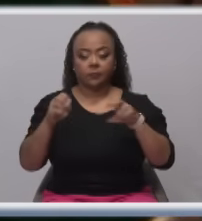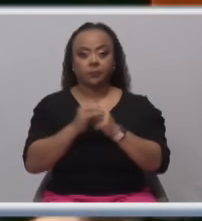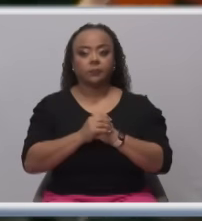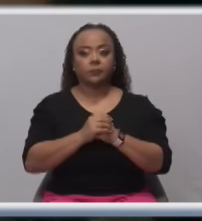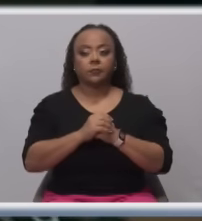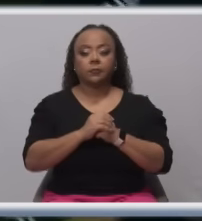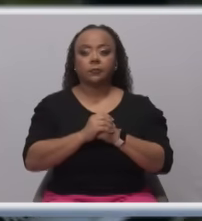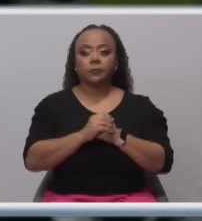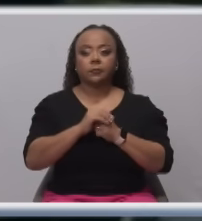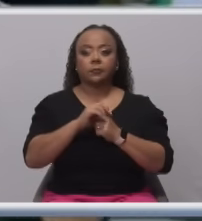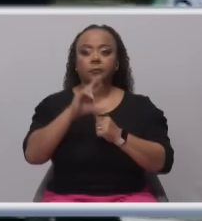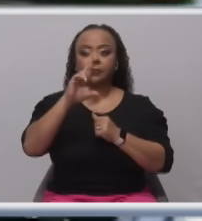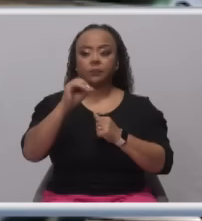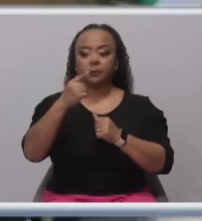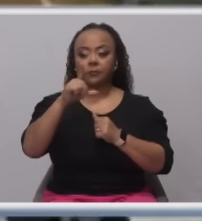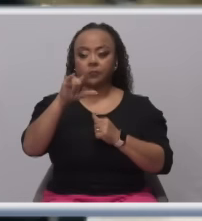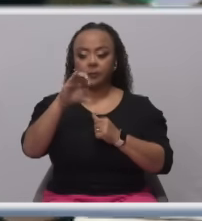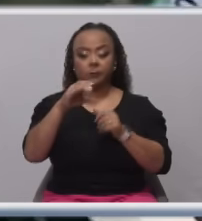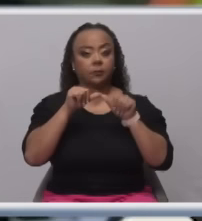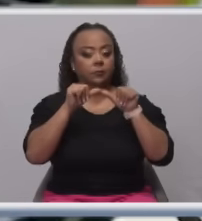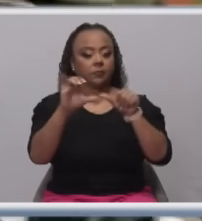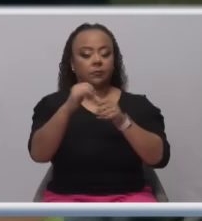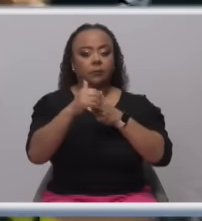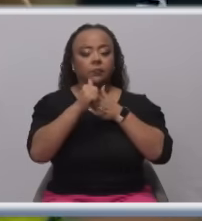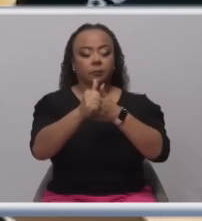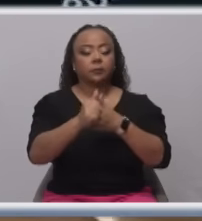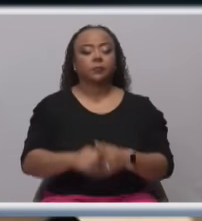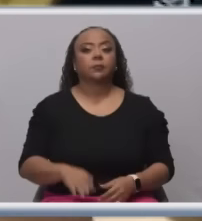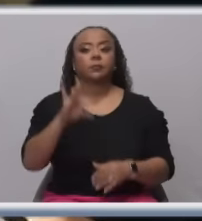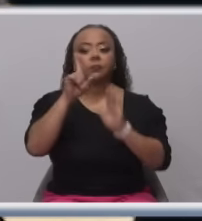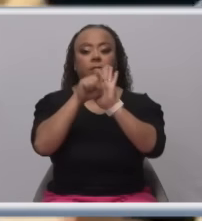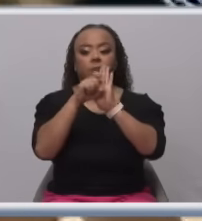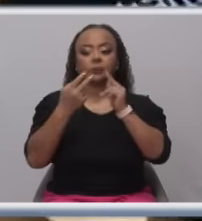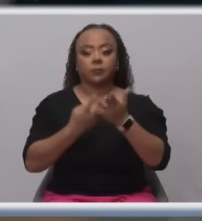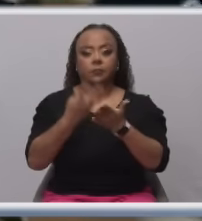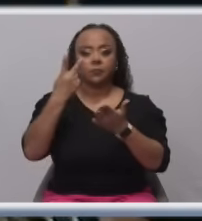mantiene como líder 8 segundos de ventaja sobre el portugués